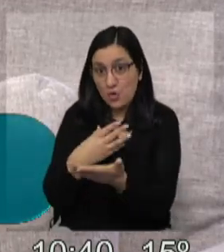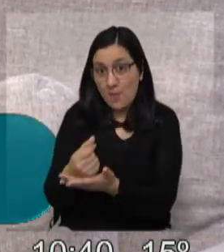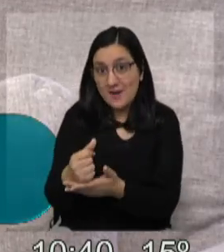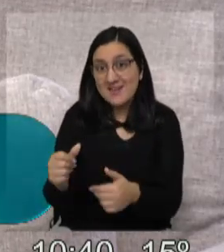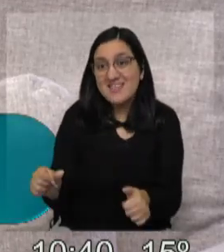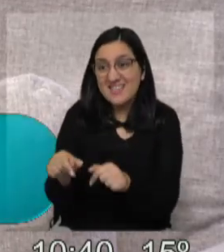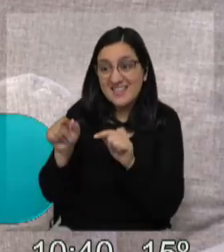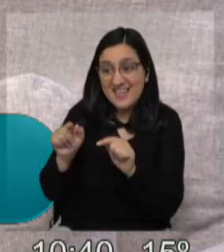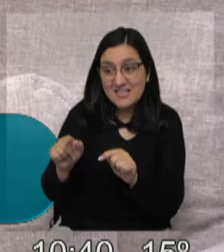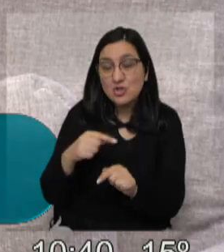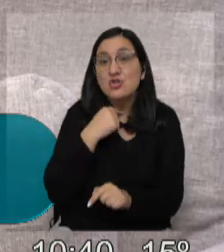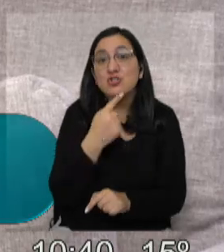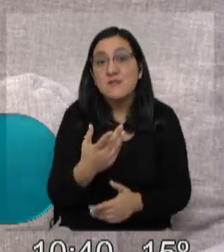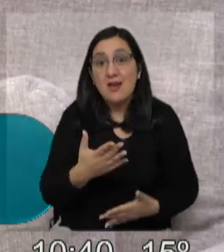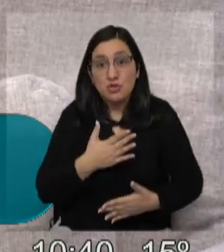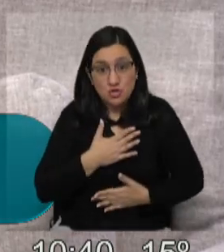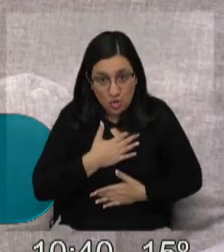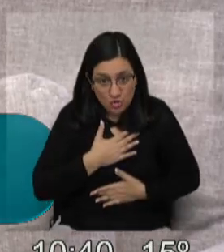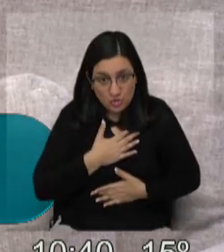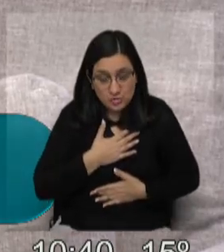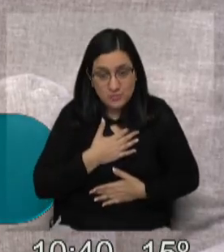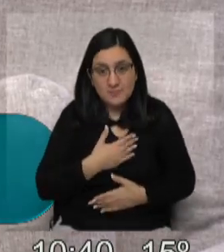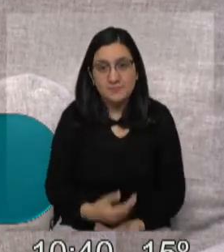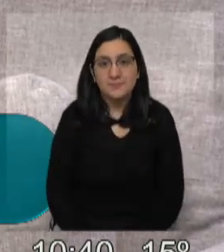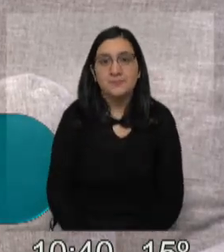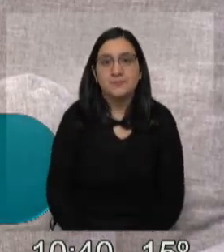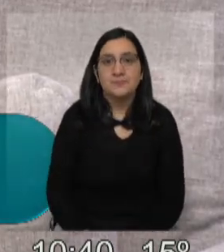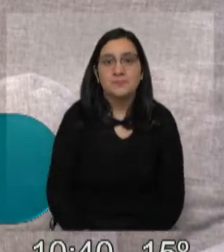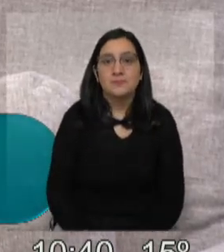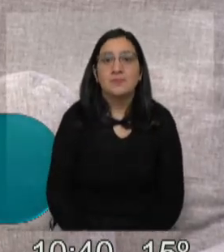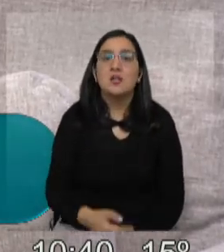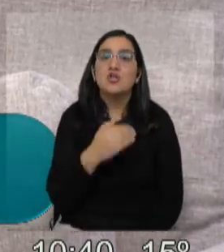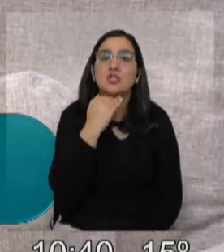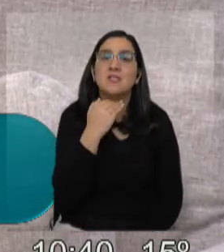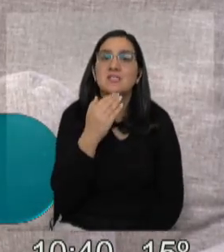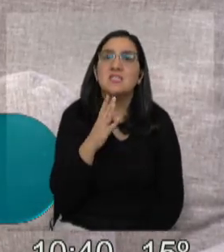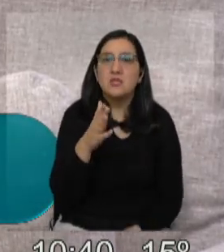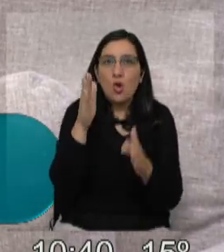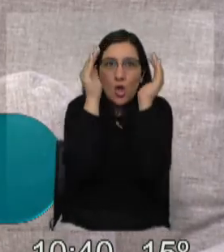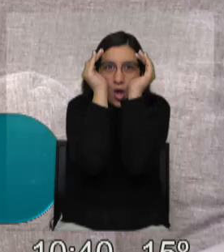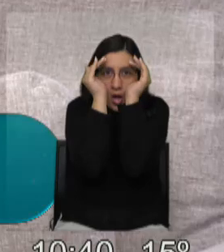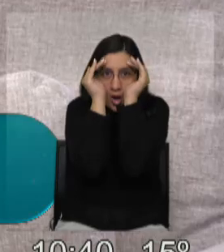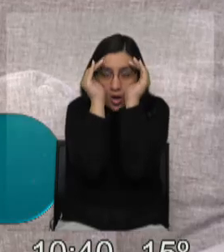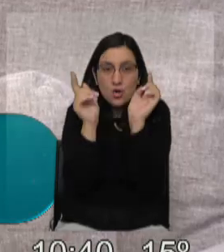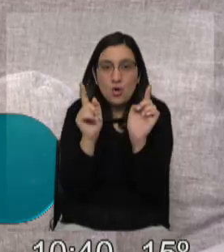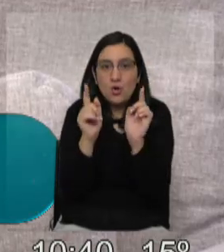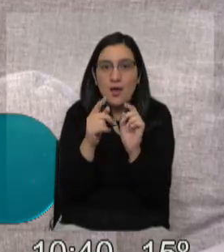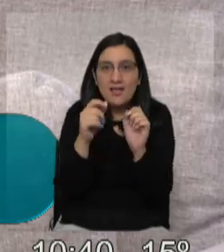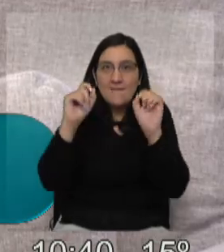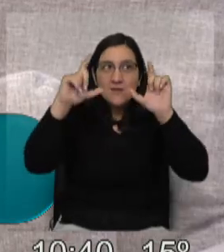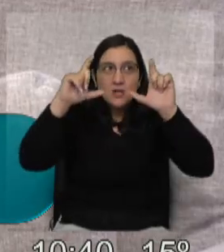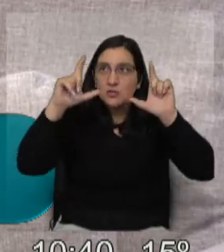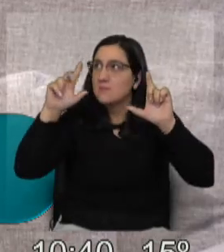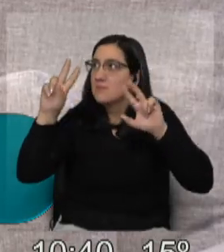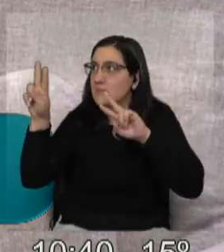hacer que nos sirva a nosotros, que sea a nuestro favor. Y no sé si tanto ir con los ojos cerrados, sino ir con los ojos bien